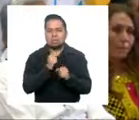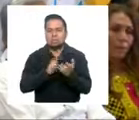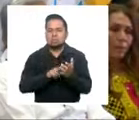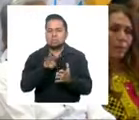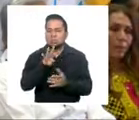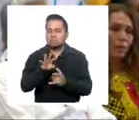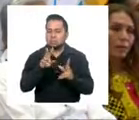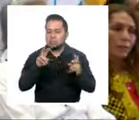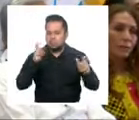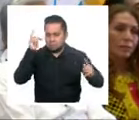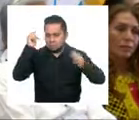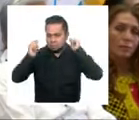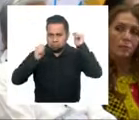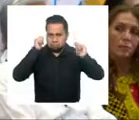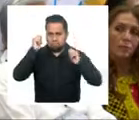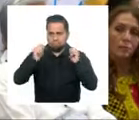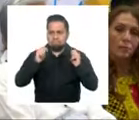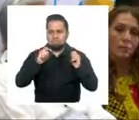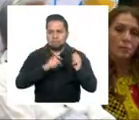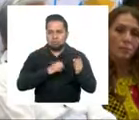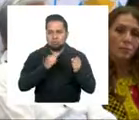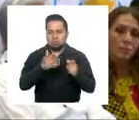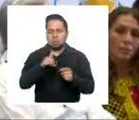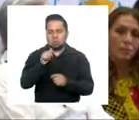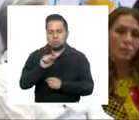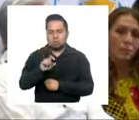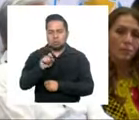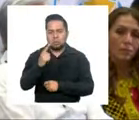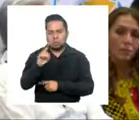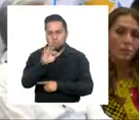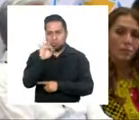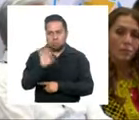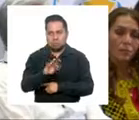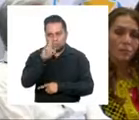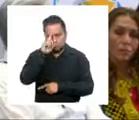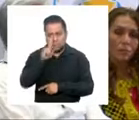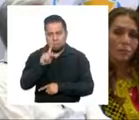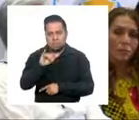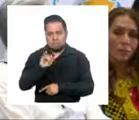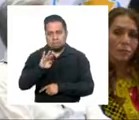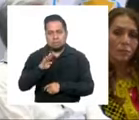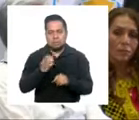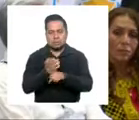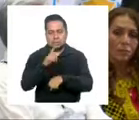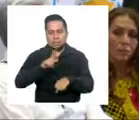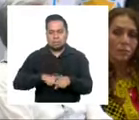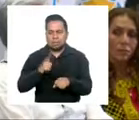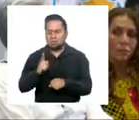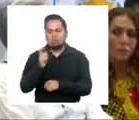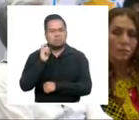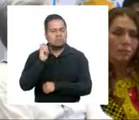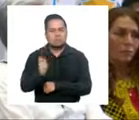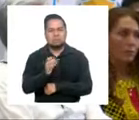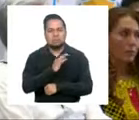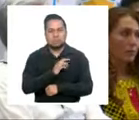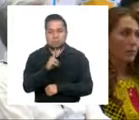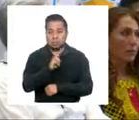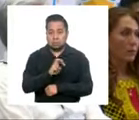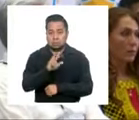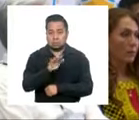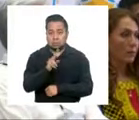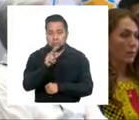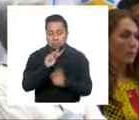2019, el sector turístico aporta el 11.21% del PIB estatal. Lo anterior significa que de los